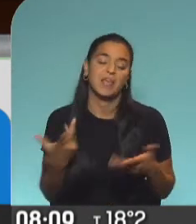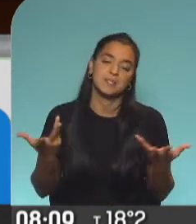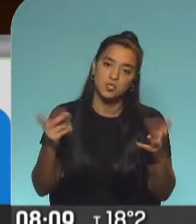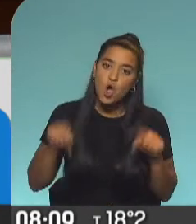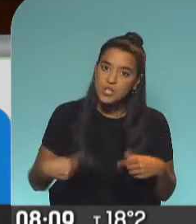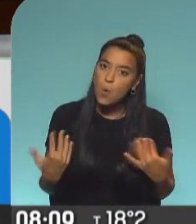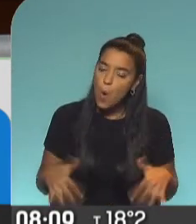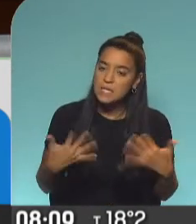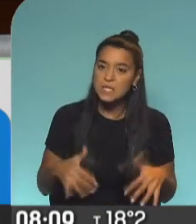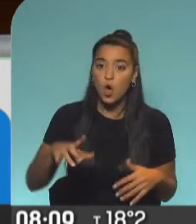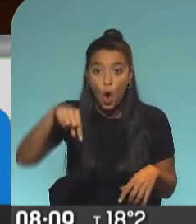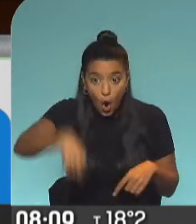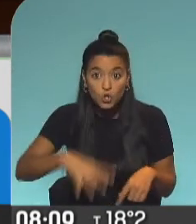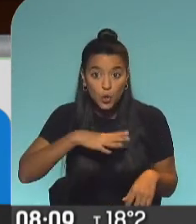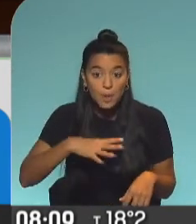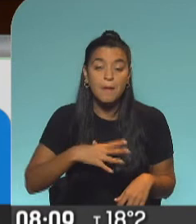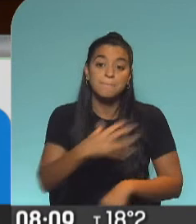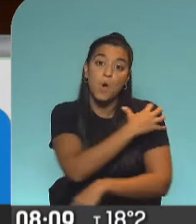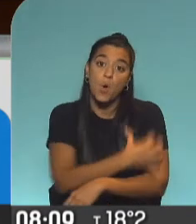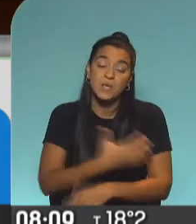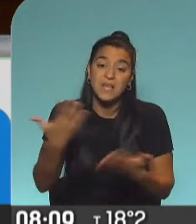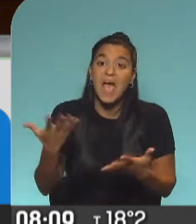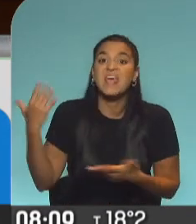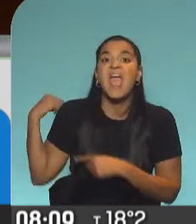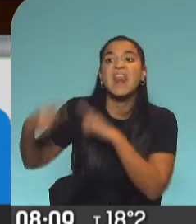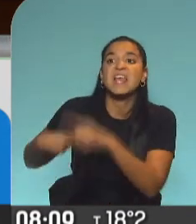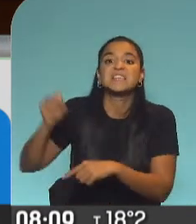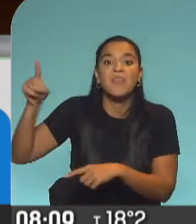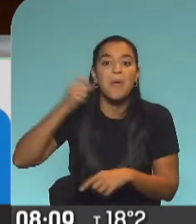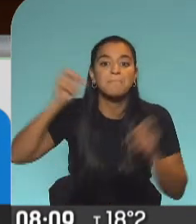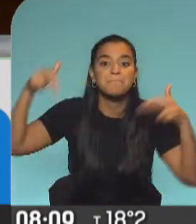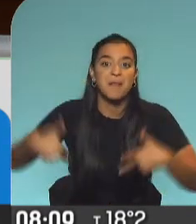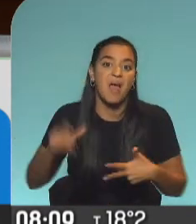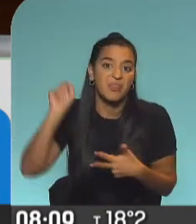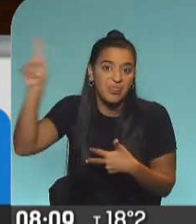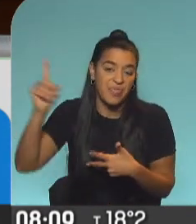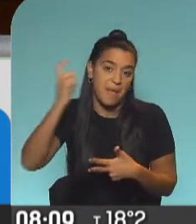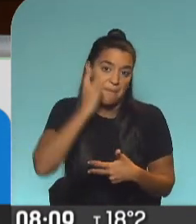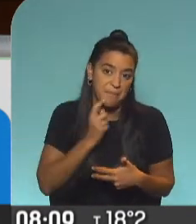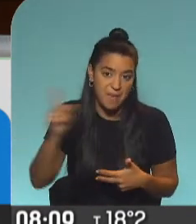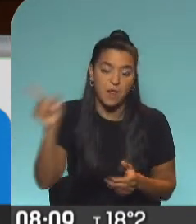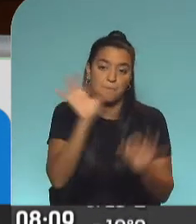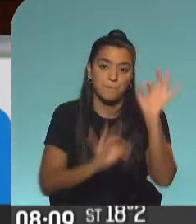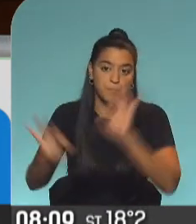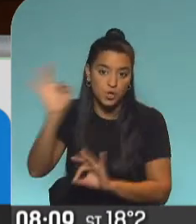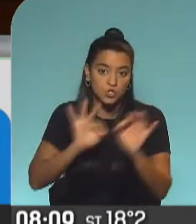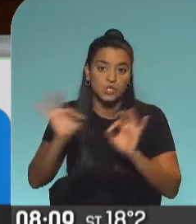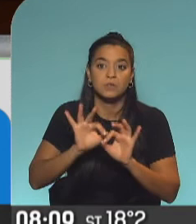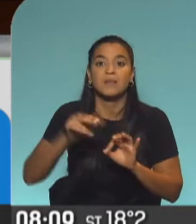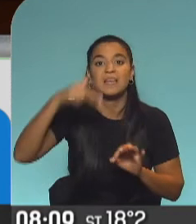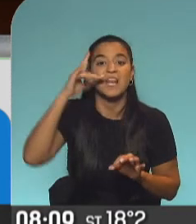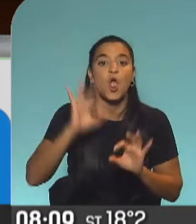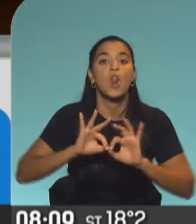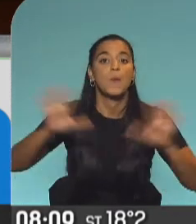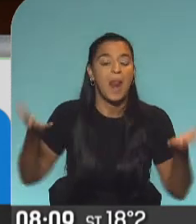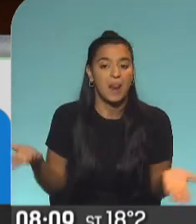con esto, hoy todavía tenemos pobreza estructural que heredamos del plan de convertibilidad y de esos proyectos neoliberales que se implementan, porque